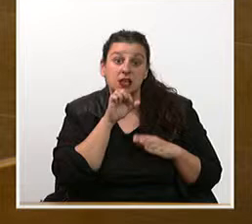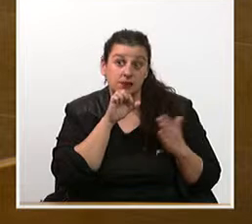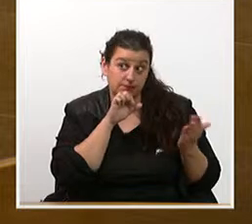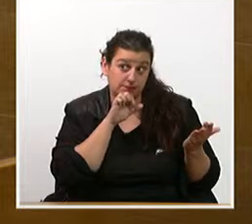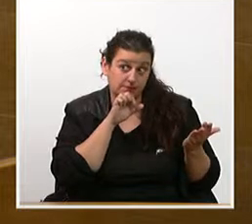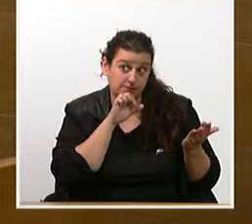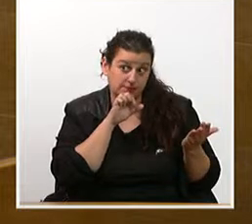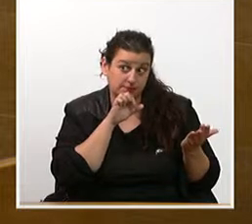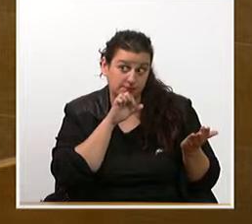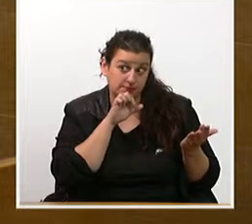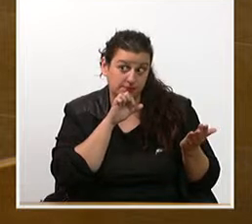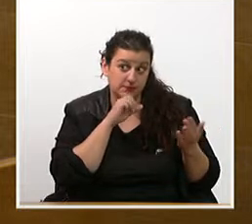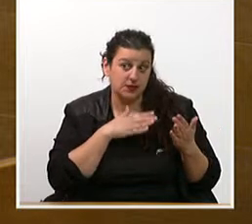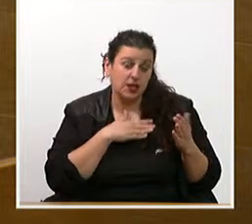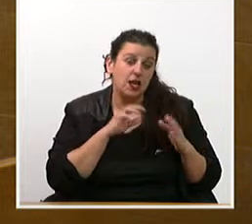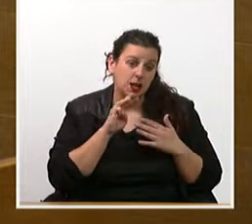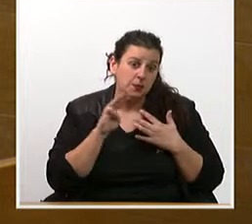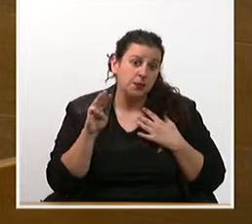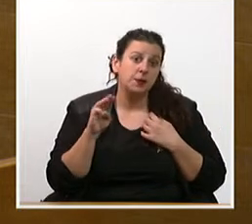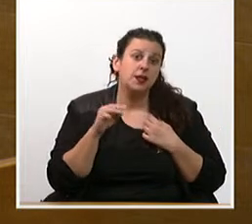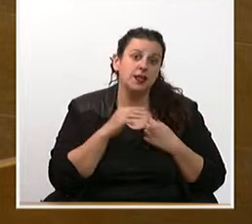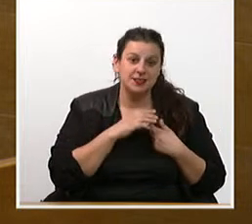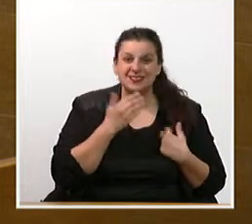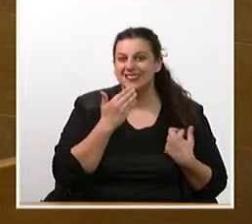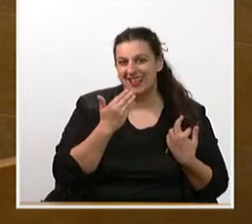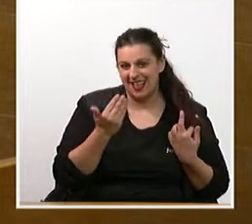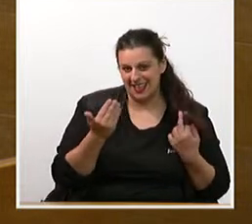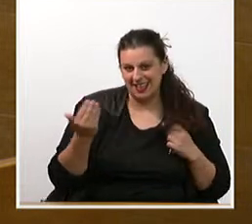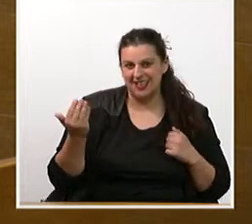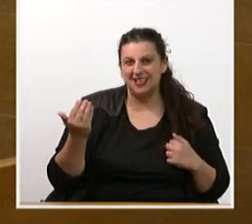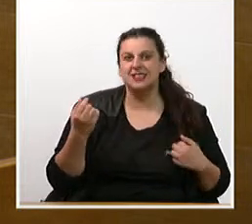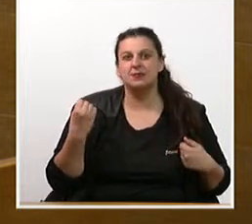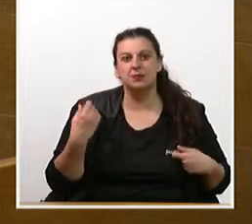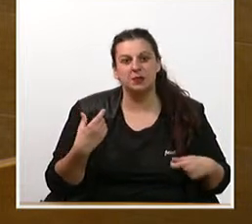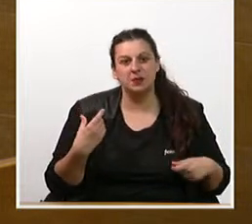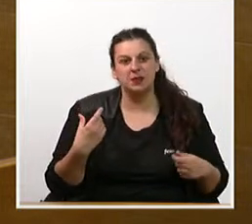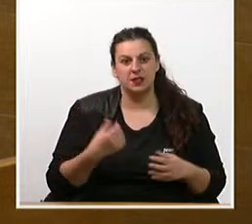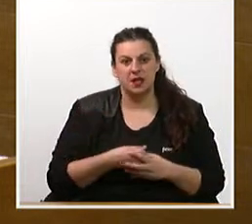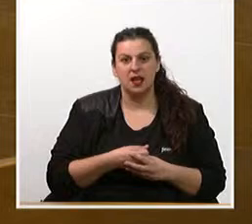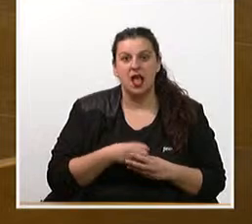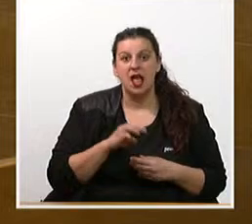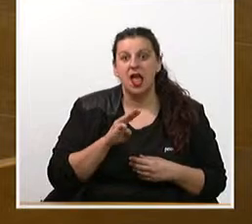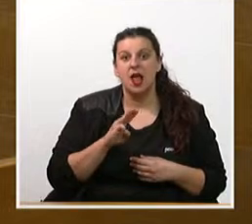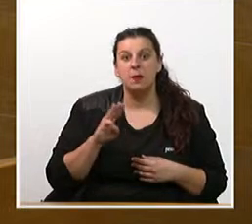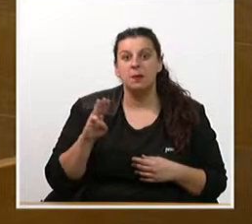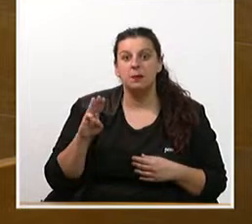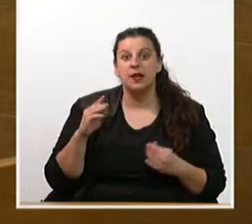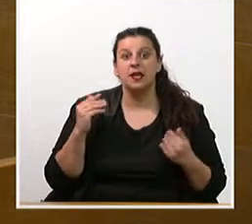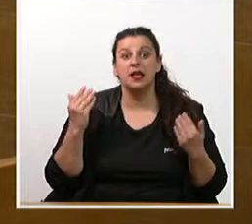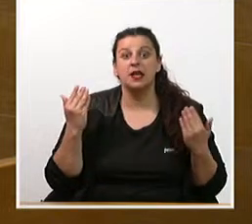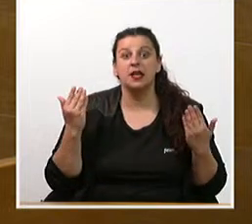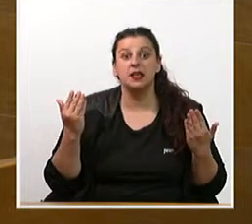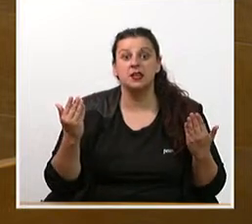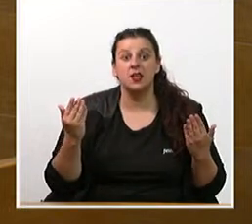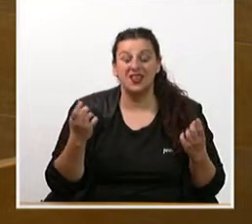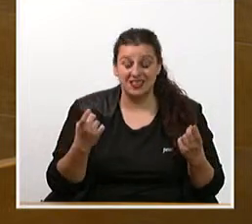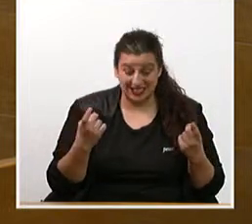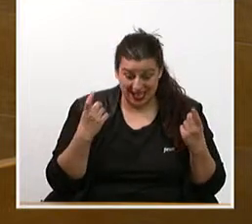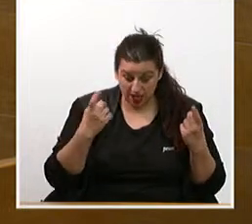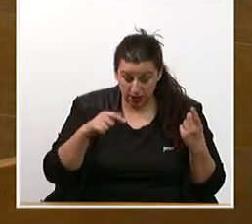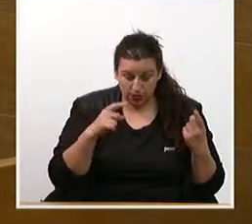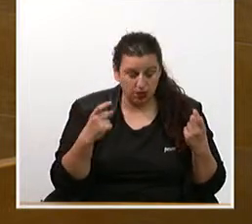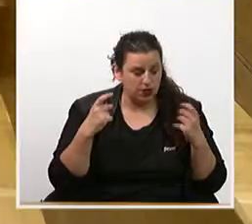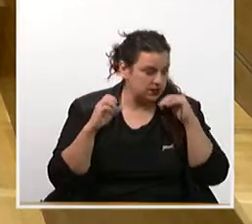gobernaba el partido popular muy bien muchas gracias eh Por me ha apuntado el partido popular Por lo cual le cciones ninguna